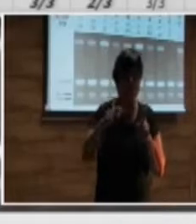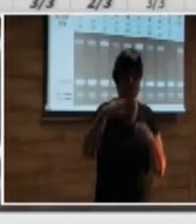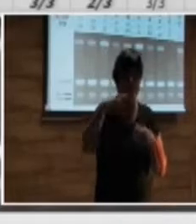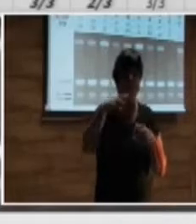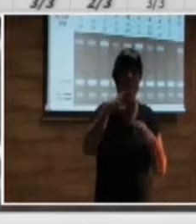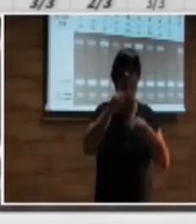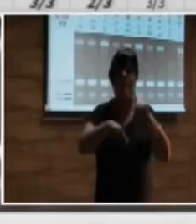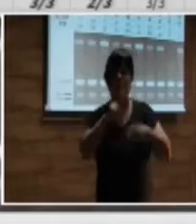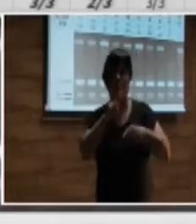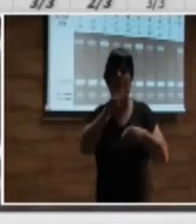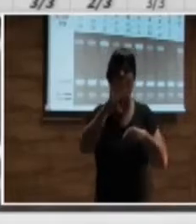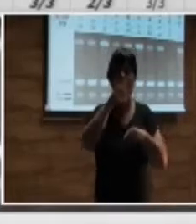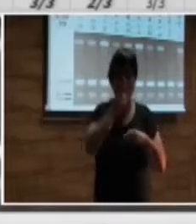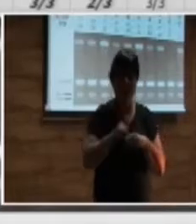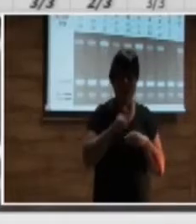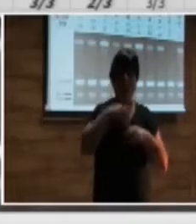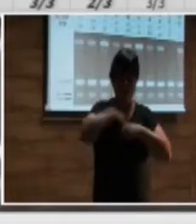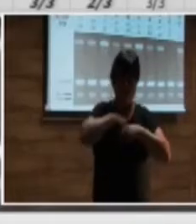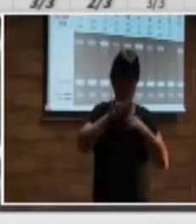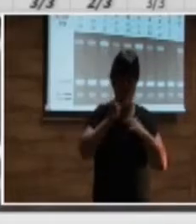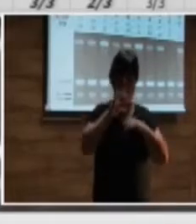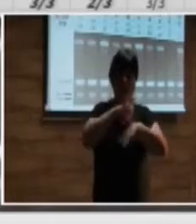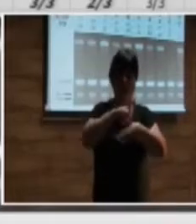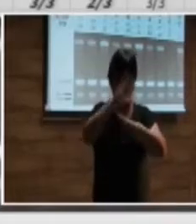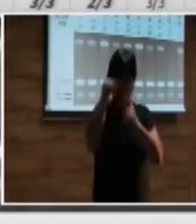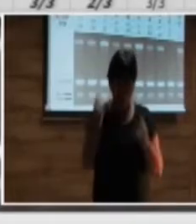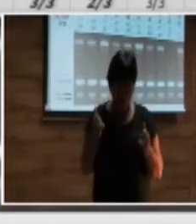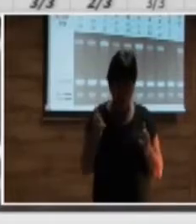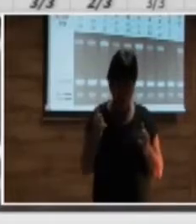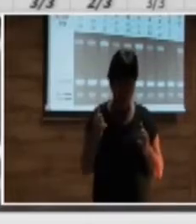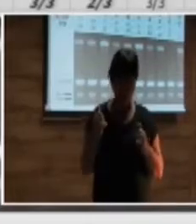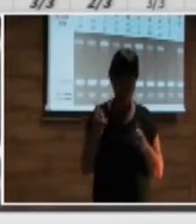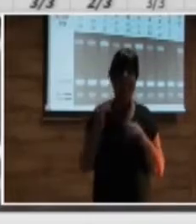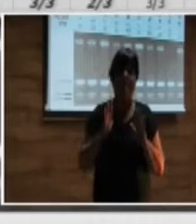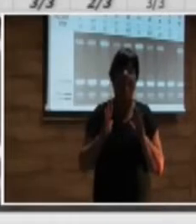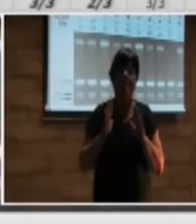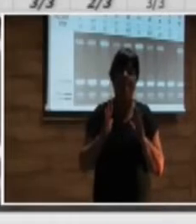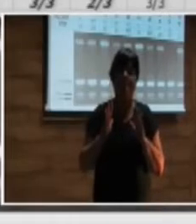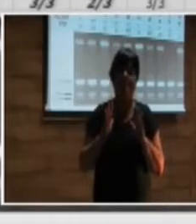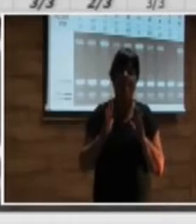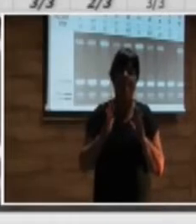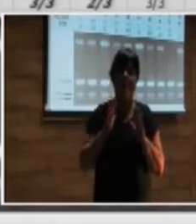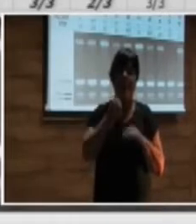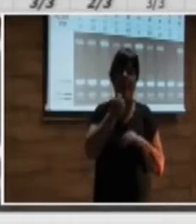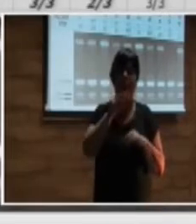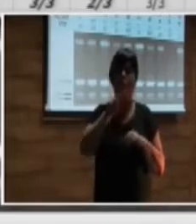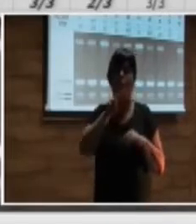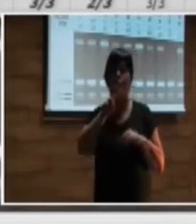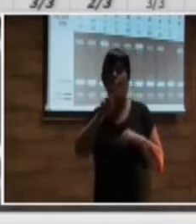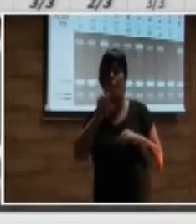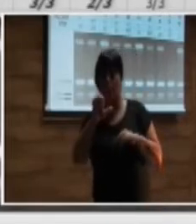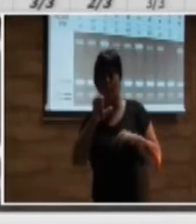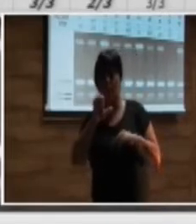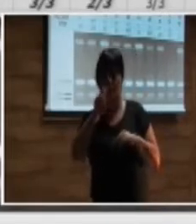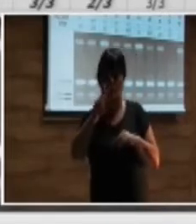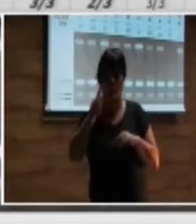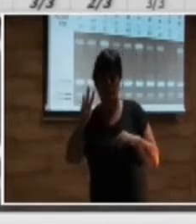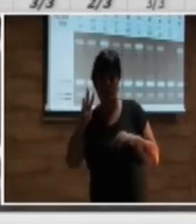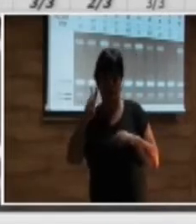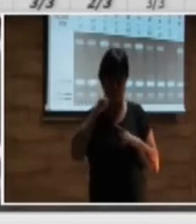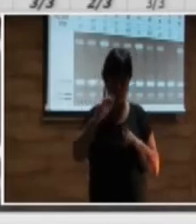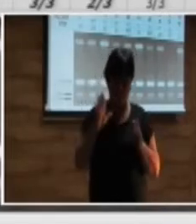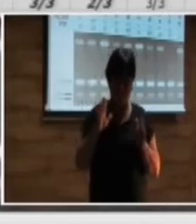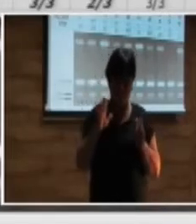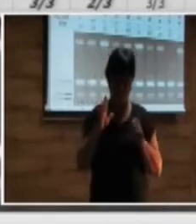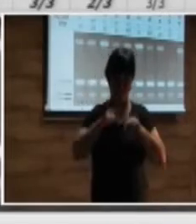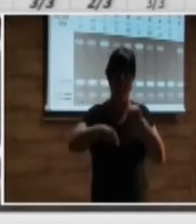años, tiene la enfermedad de Alzheimer, pero tiene APOE 2.13, así que uno no esperaría para nada de este paciente